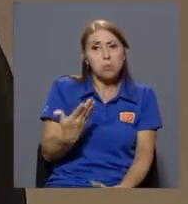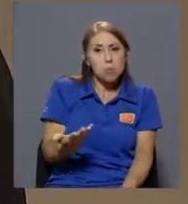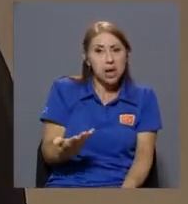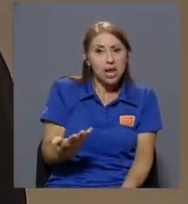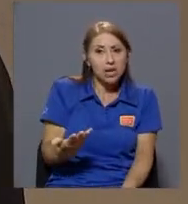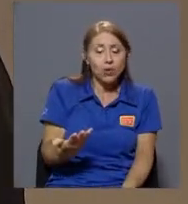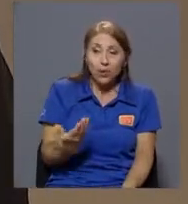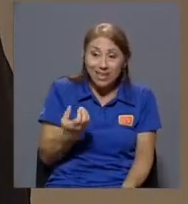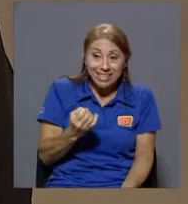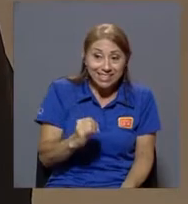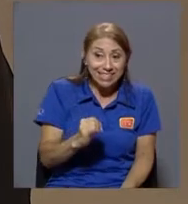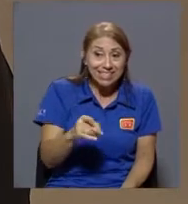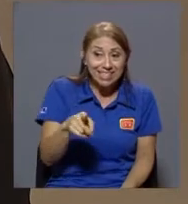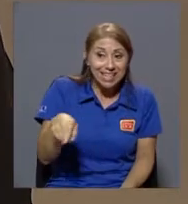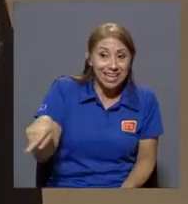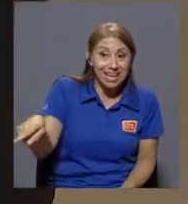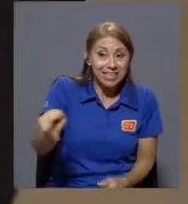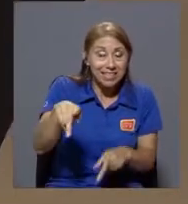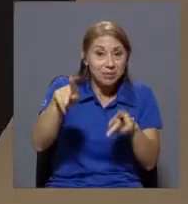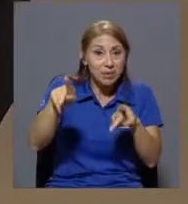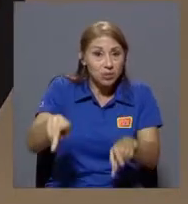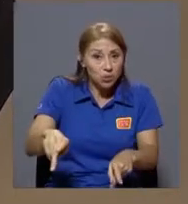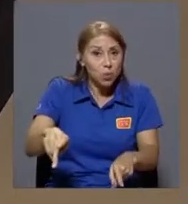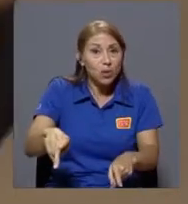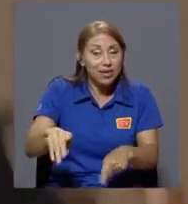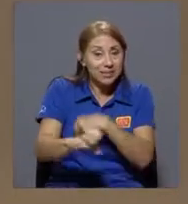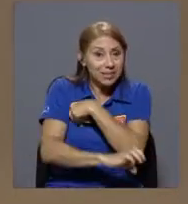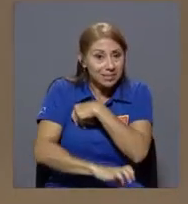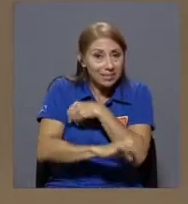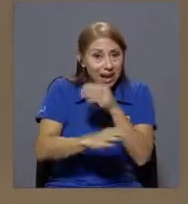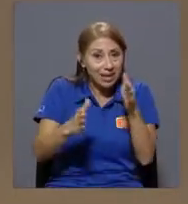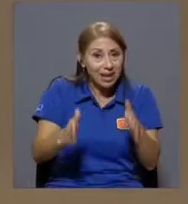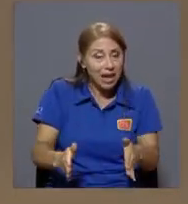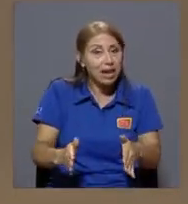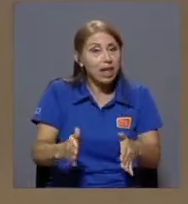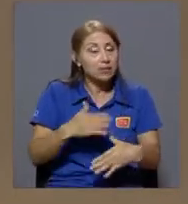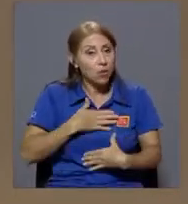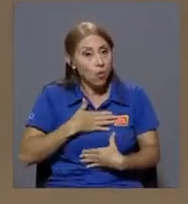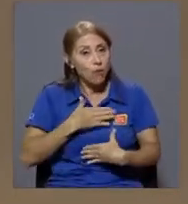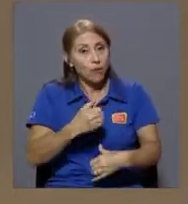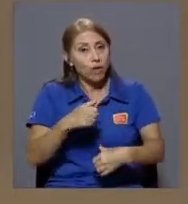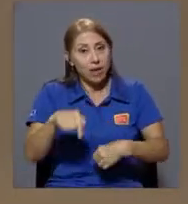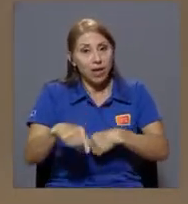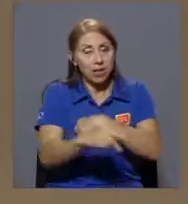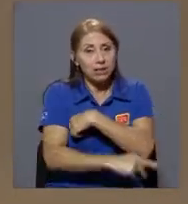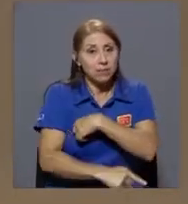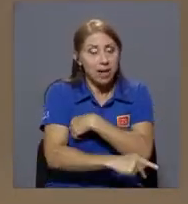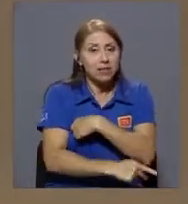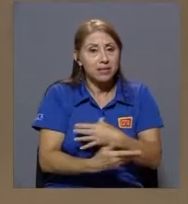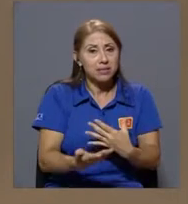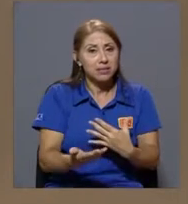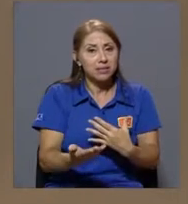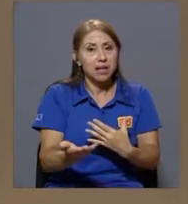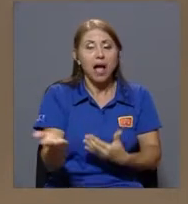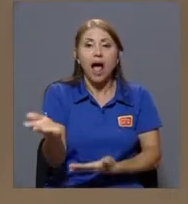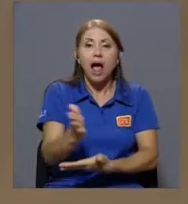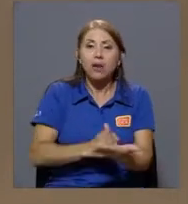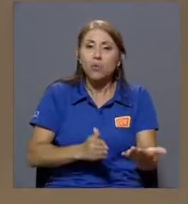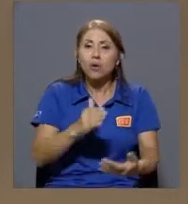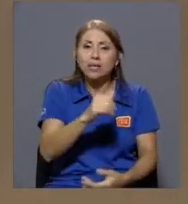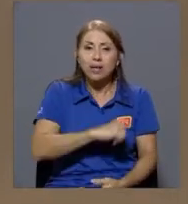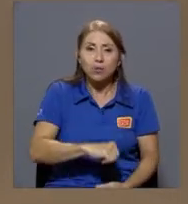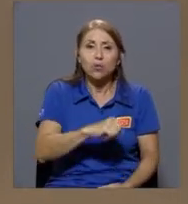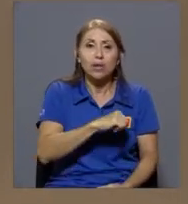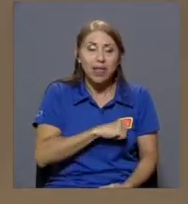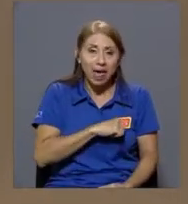voto de confianza que le dan al país los extranjeros, algunas de las autoridades de los supremos poderes,